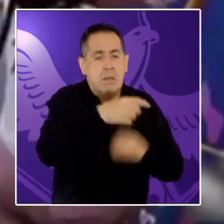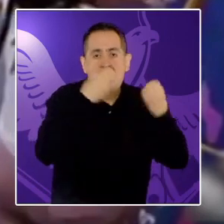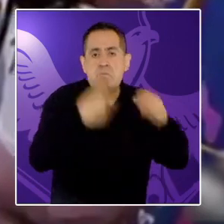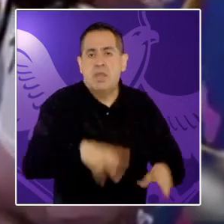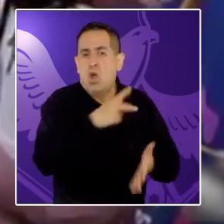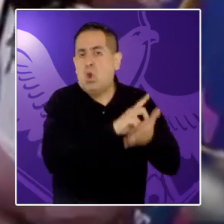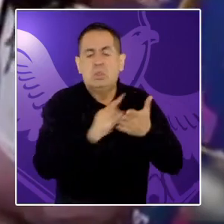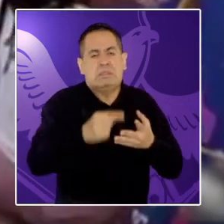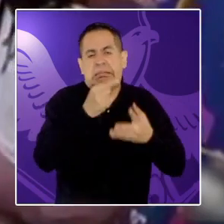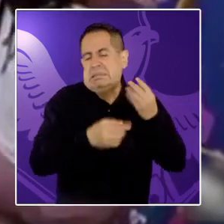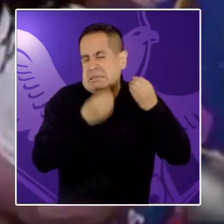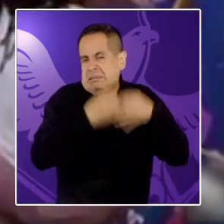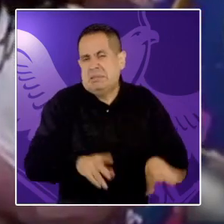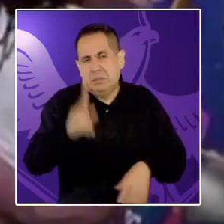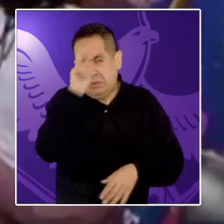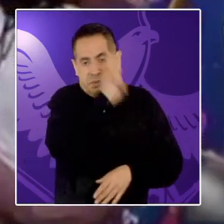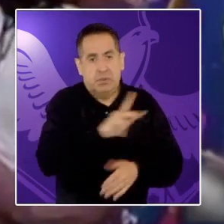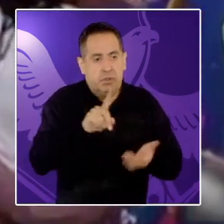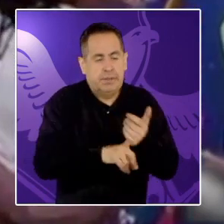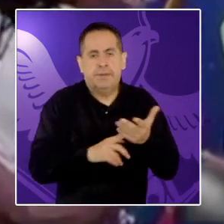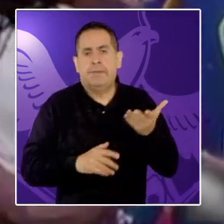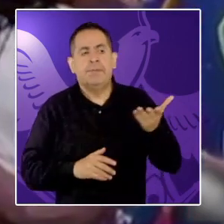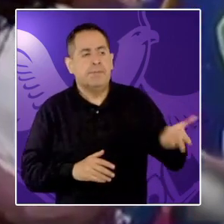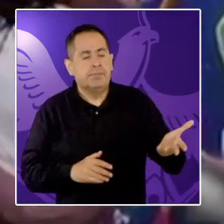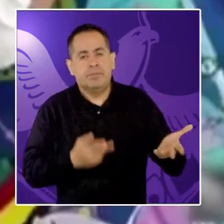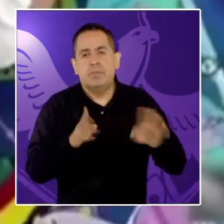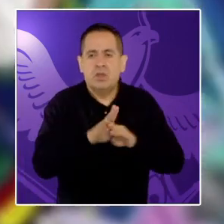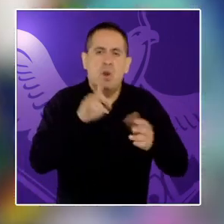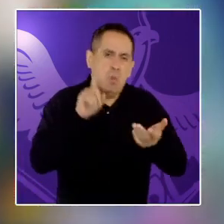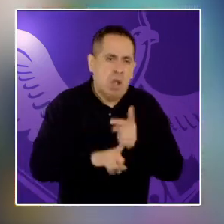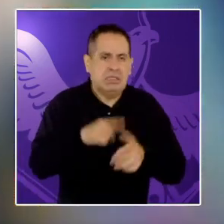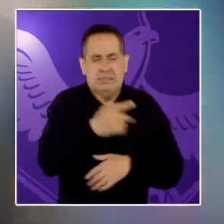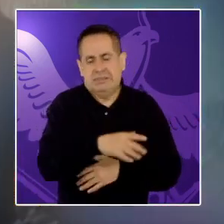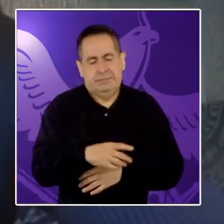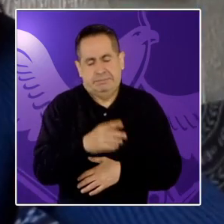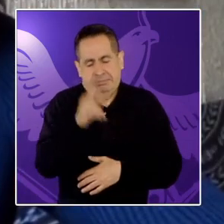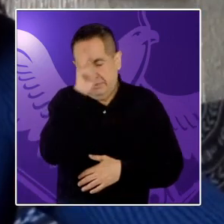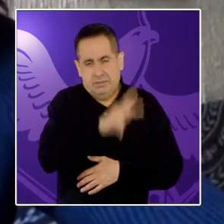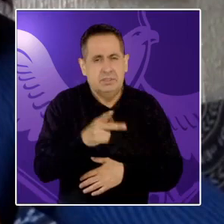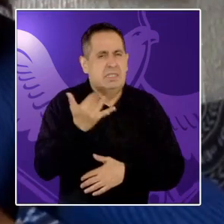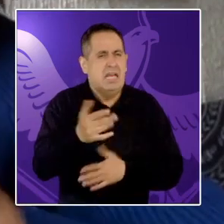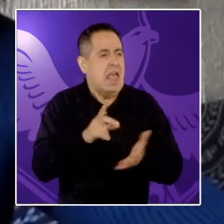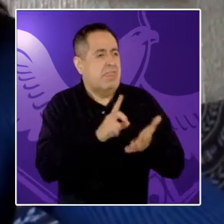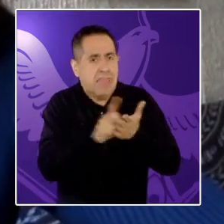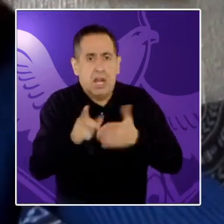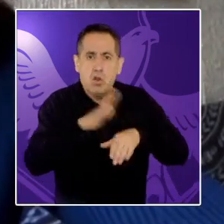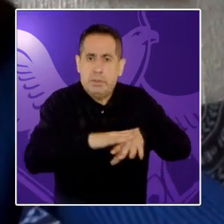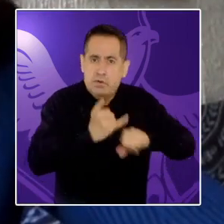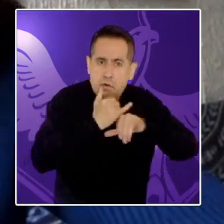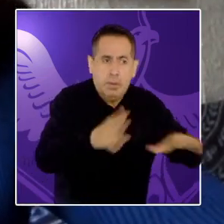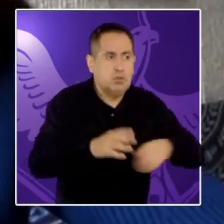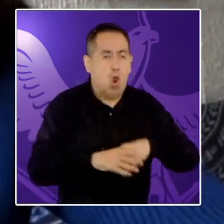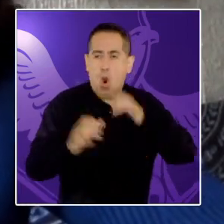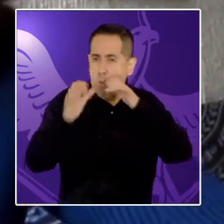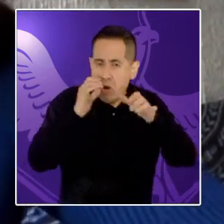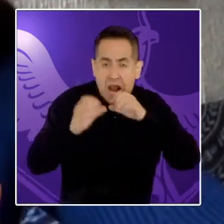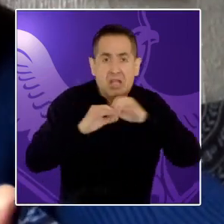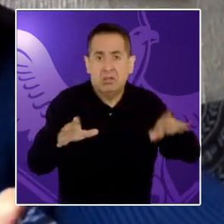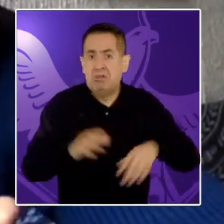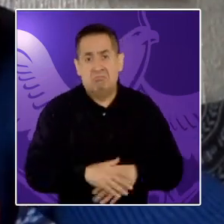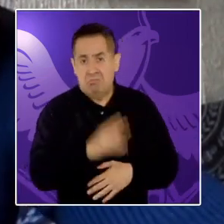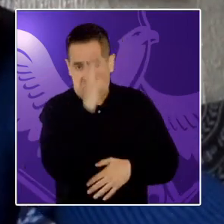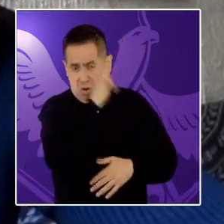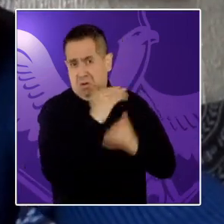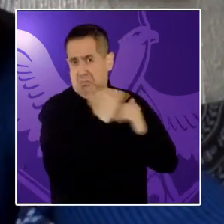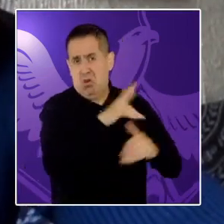otro grupo de derechos que están permanentemente suspendidos y que en este contexto se vuelven determinantes. El derecho a la información